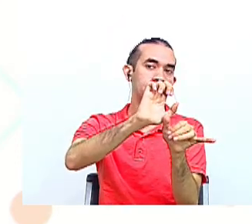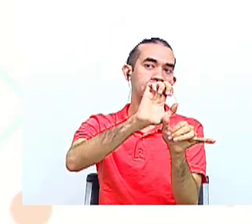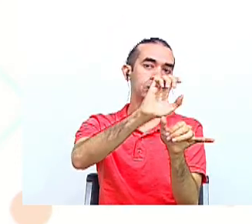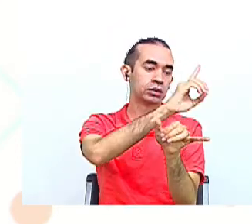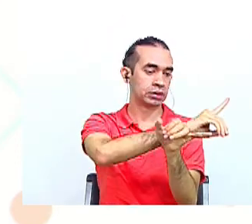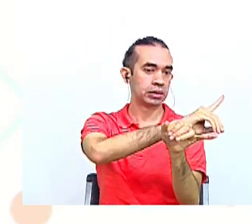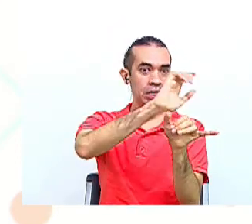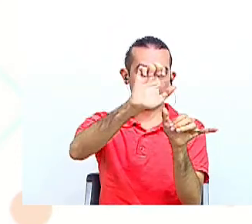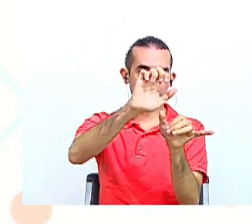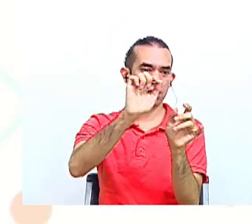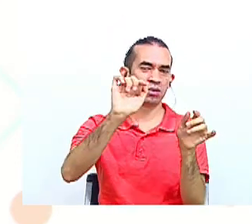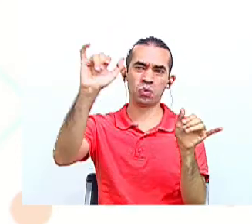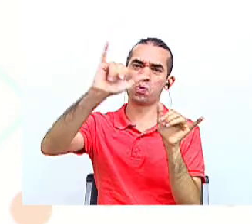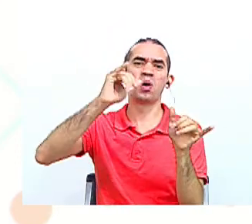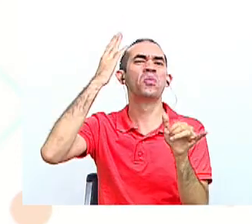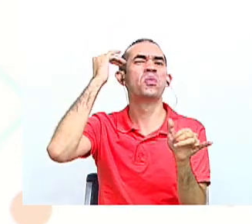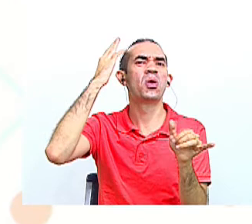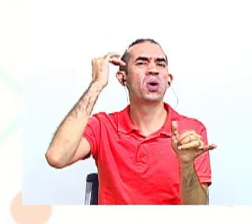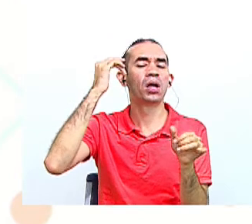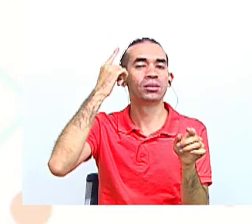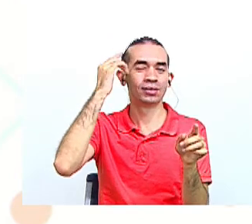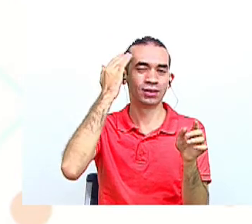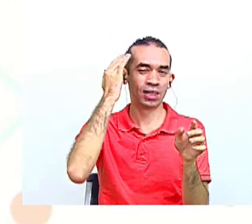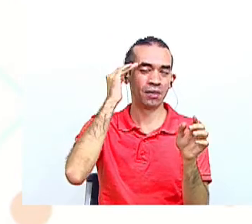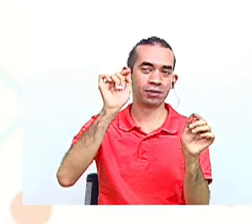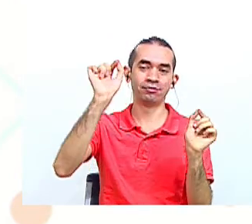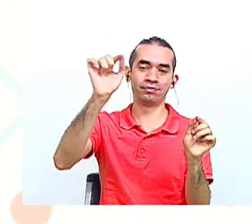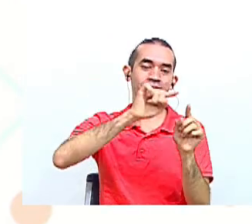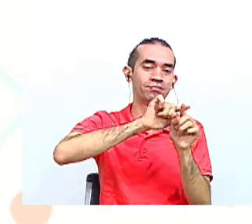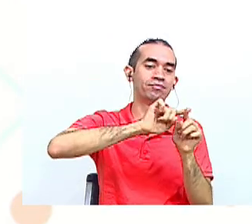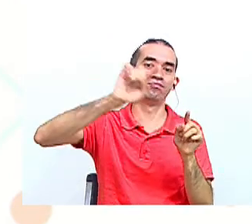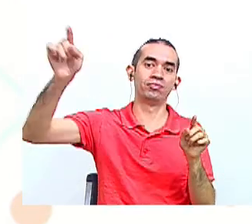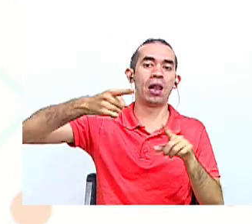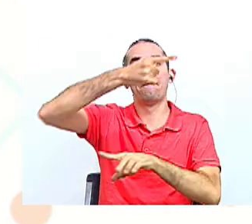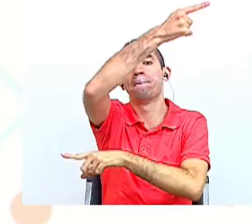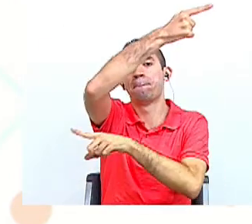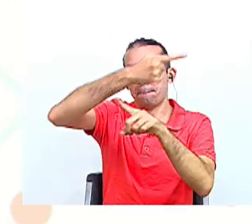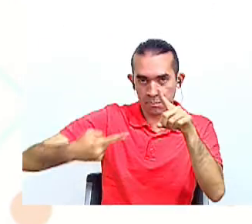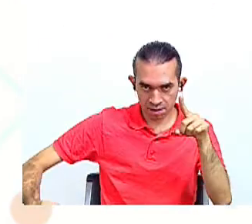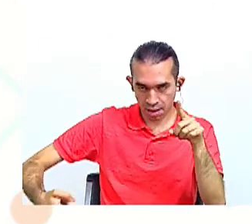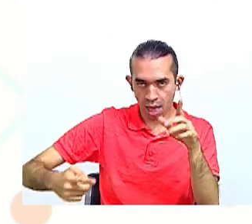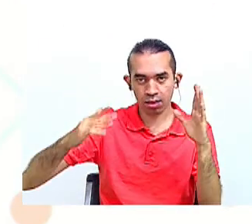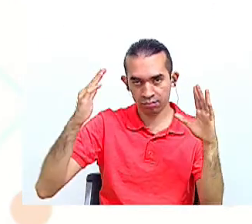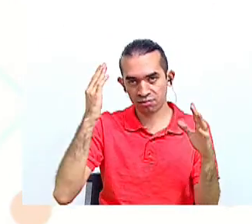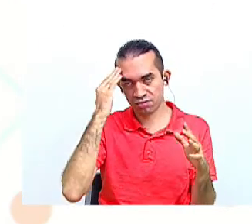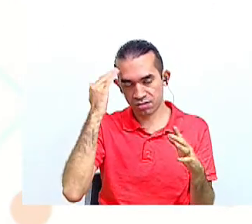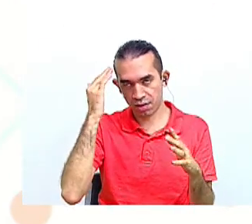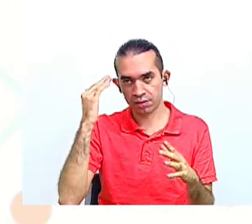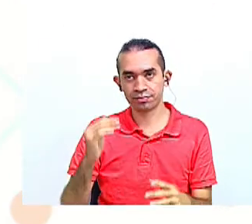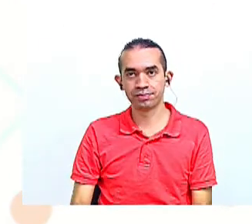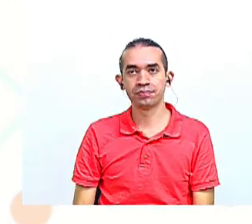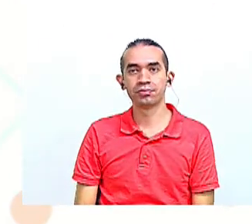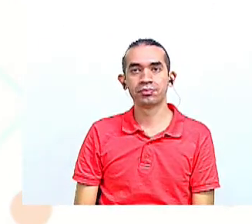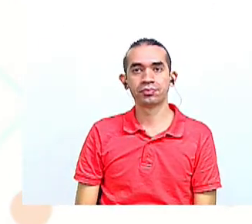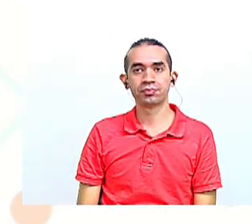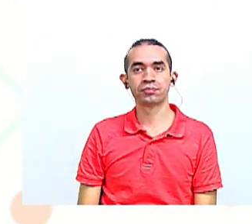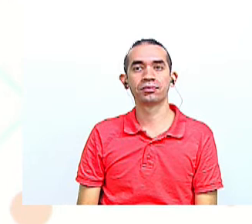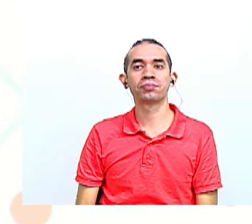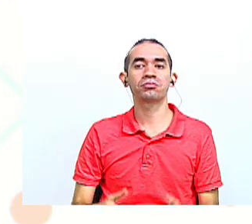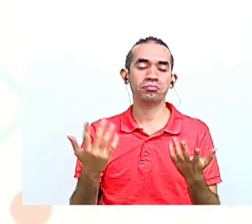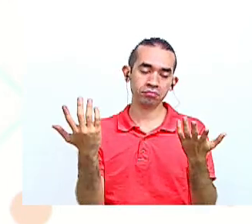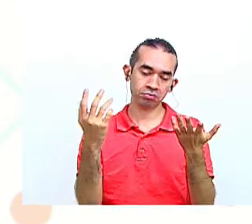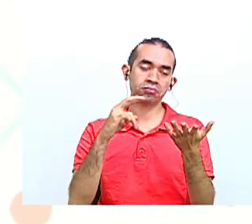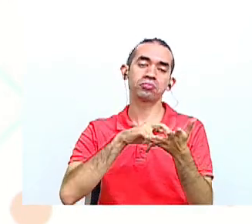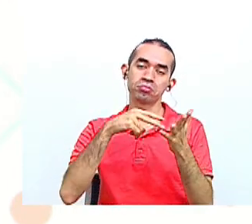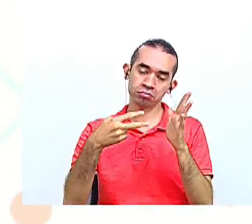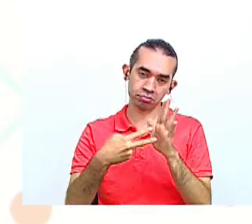DE? Porque corresponden a la mitad de la diagonal CD y entonces